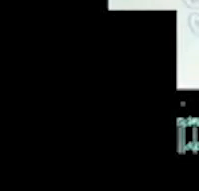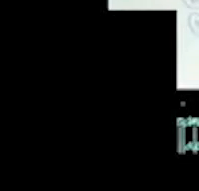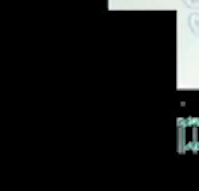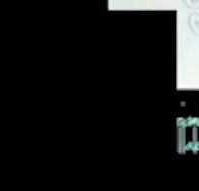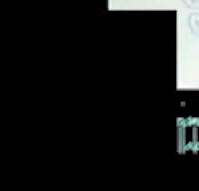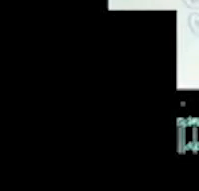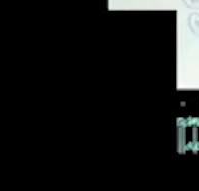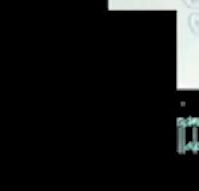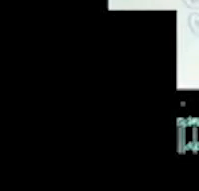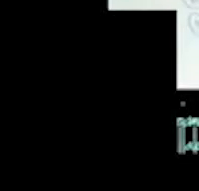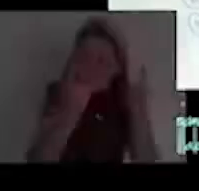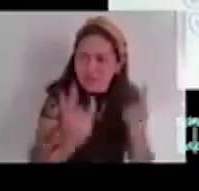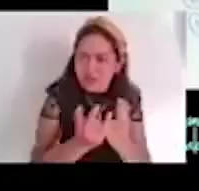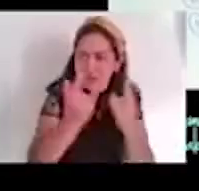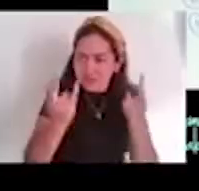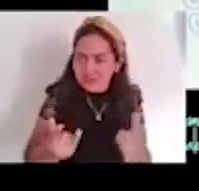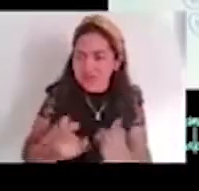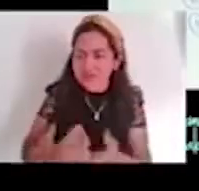Como sucesor de